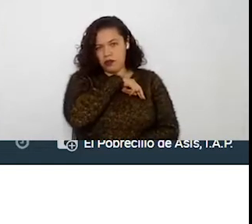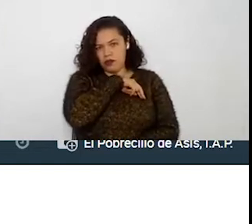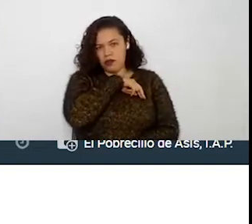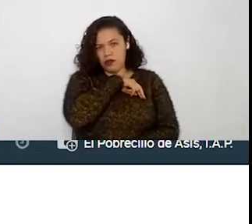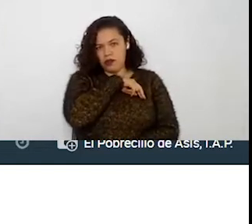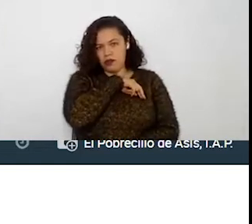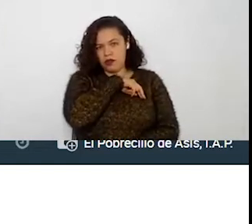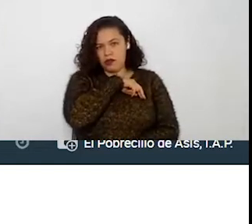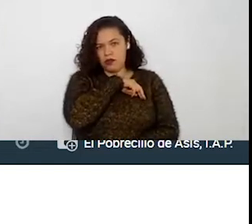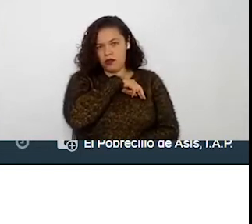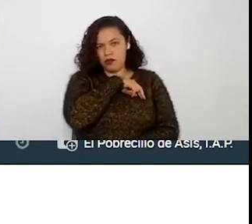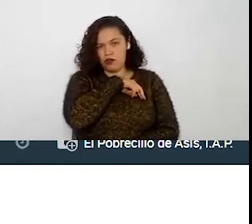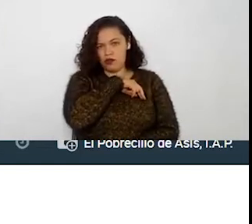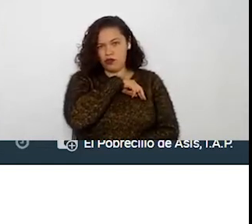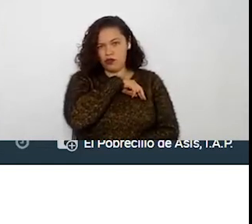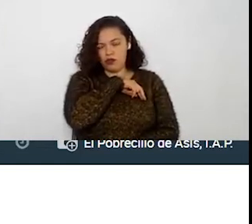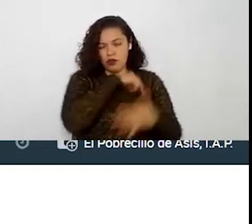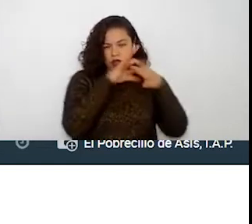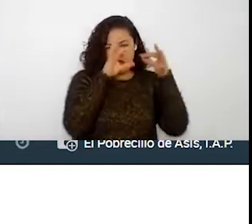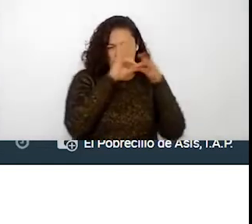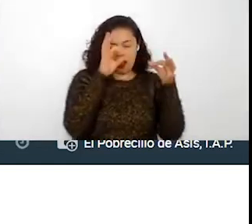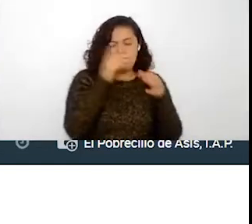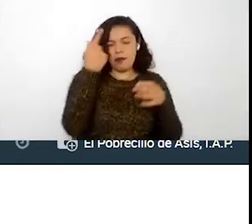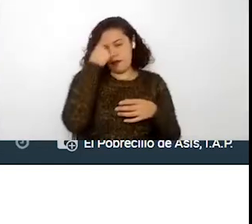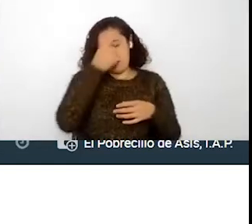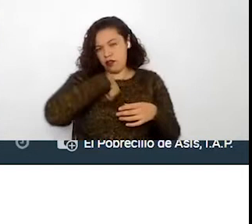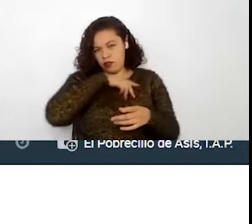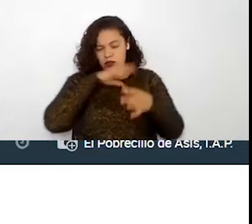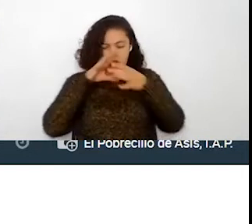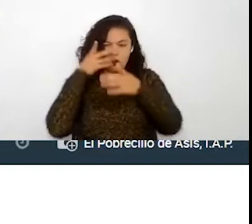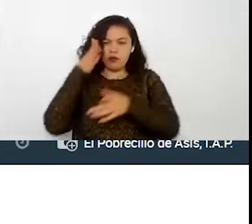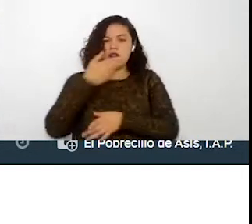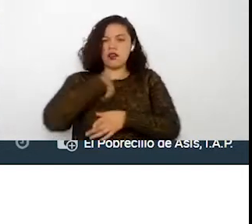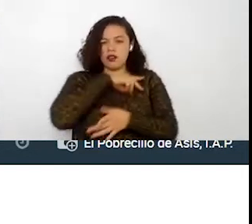de acuerdo al objetivo que tenemos nosotros vamos a dar pláticas